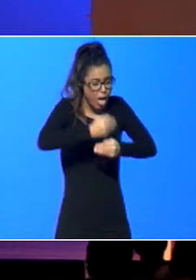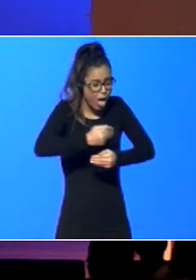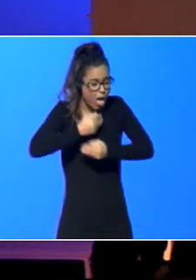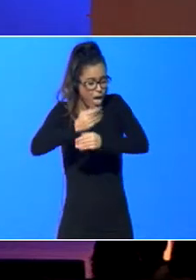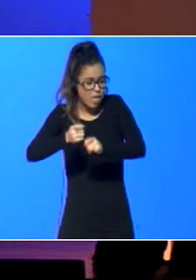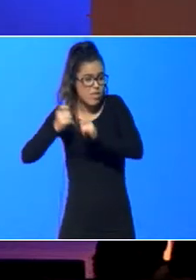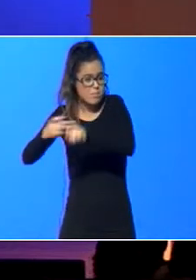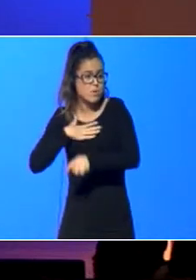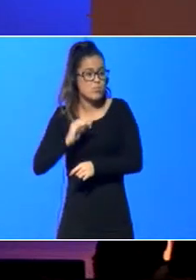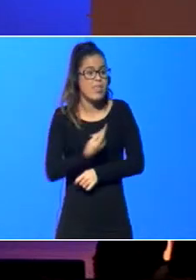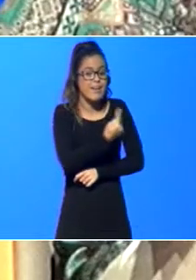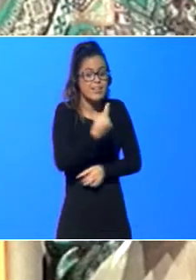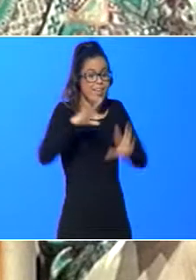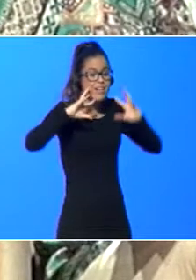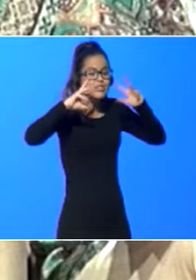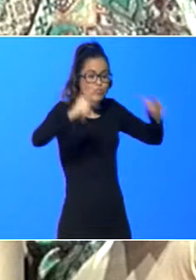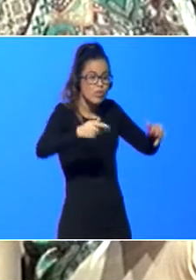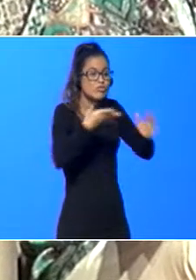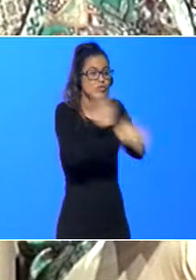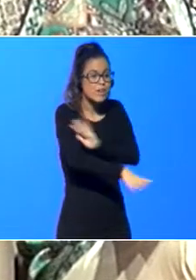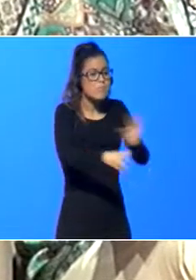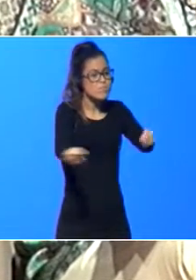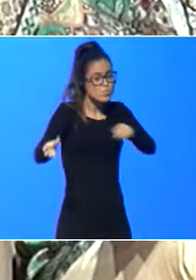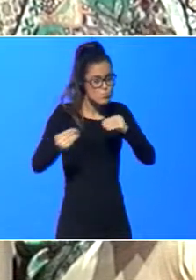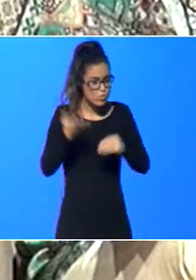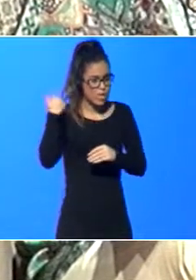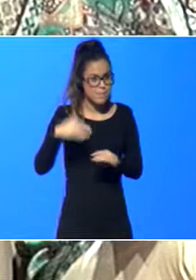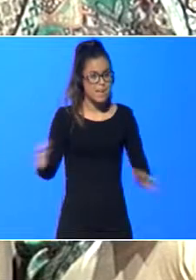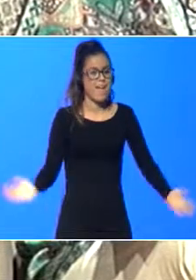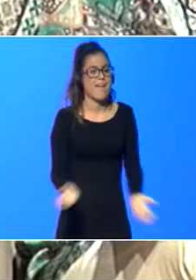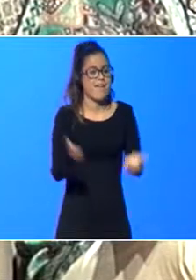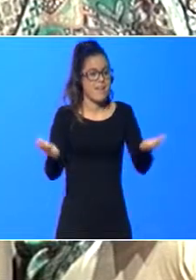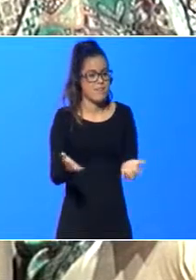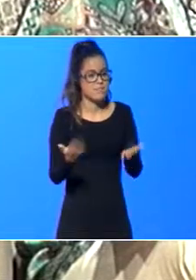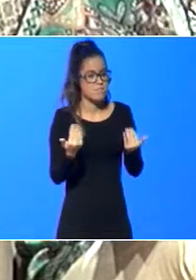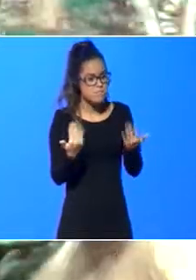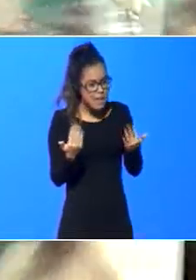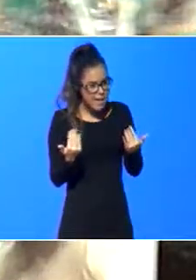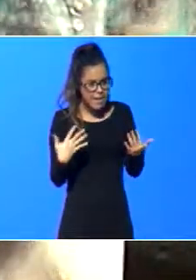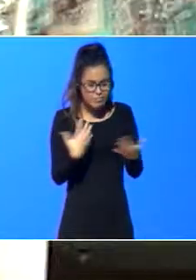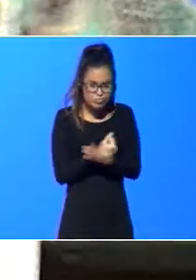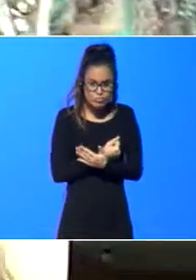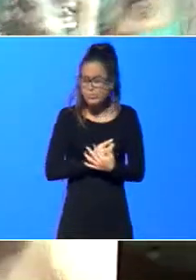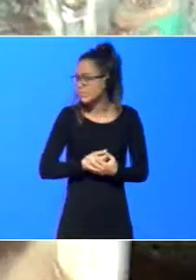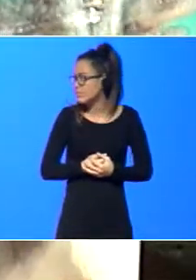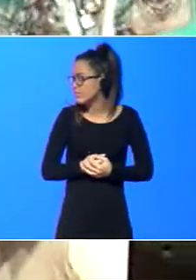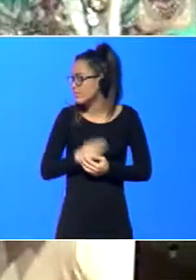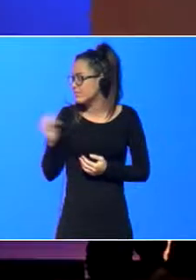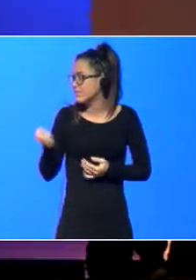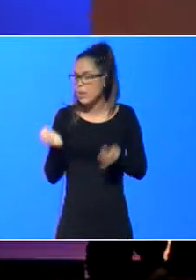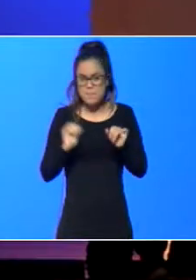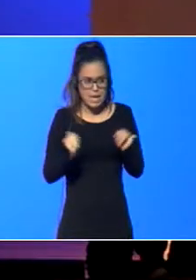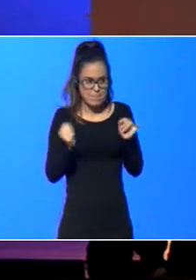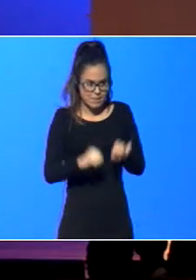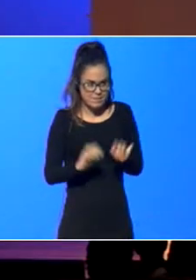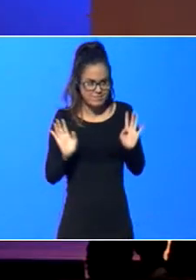guztiek asko da. Asko. Nik uste dut... Animo eta venga, con la bandera danok, eh? Vale, vale. Baina, bueno, nik uste